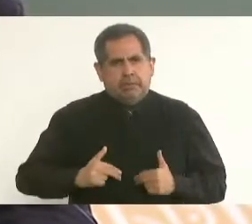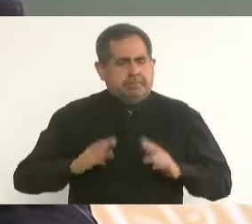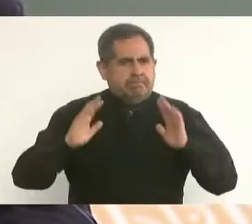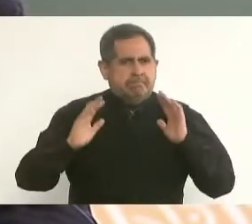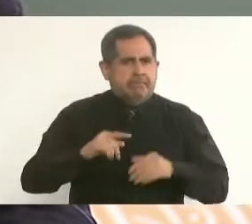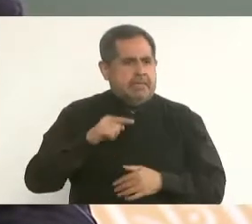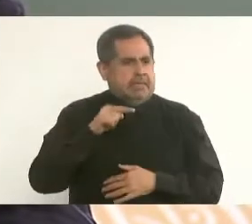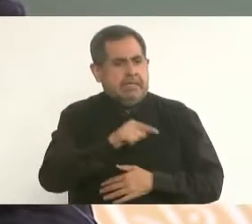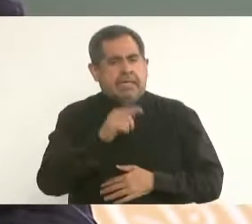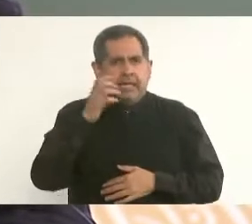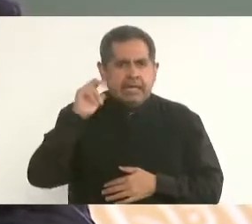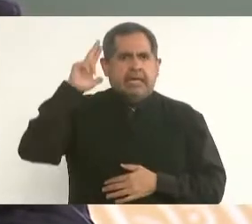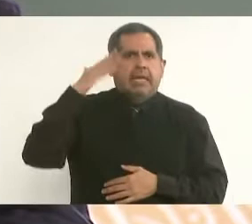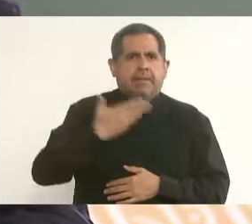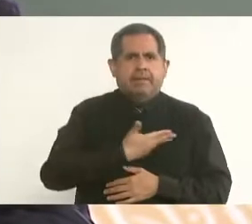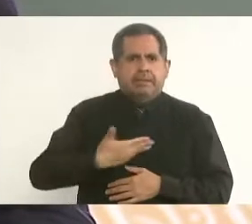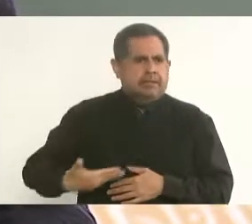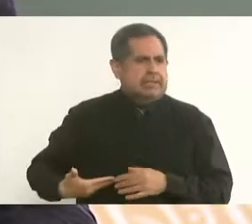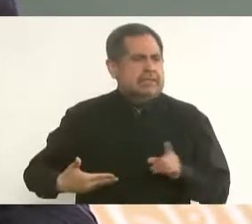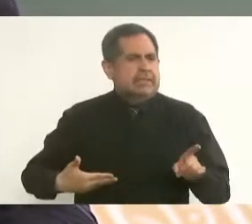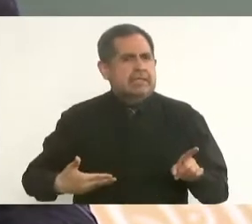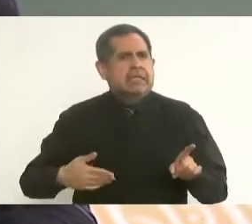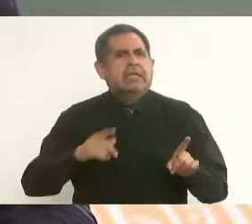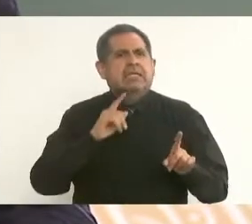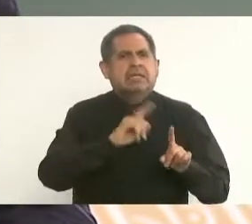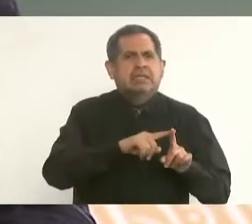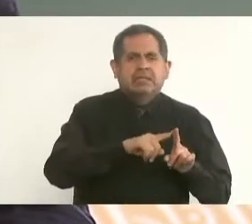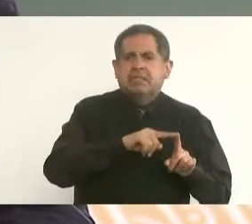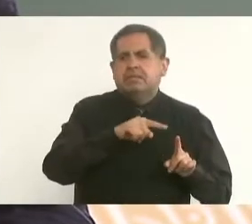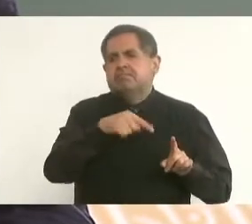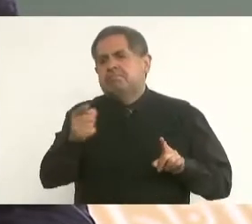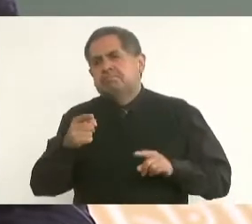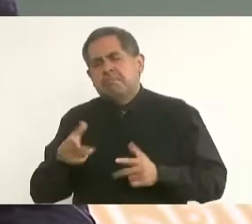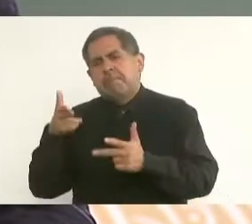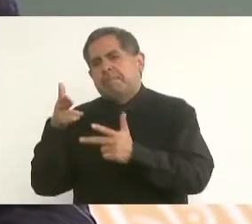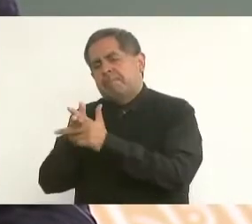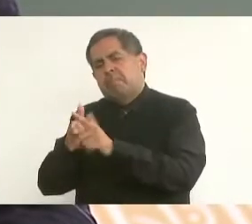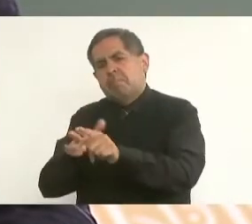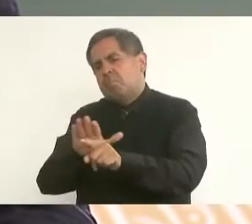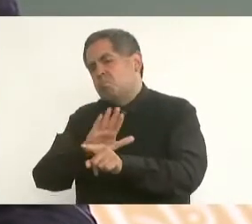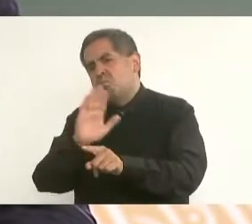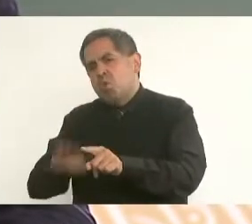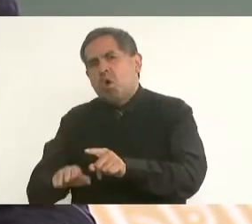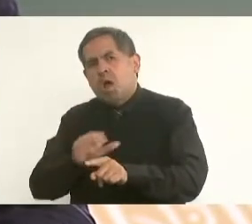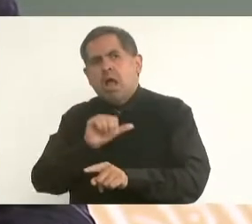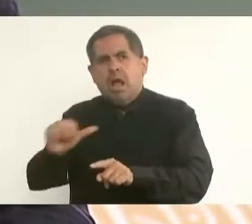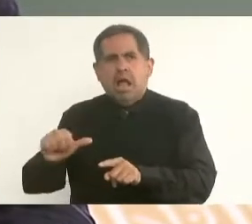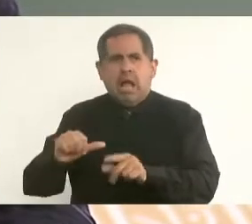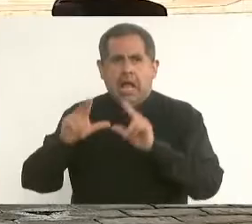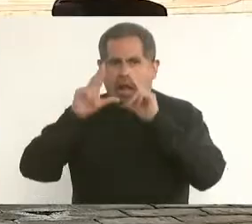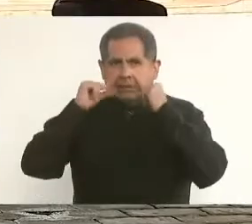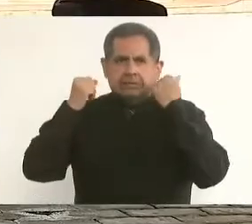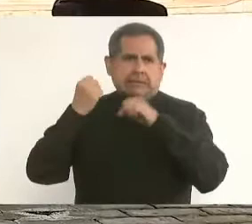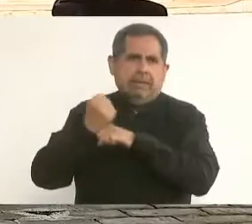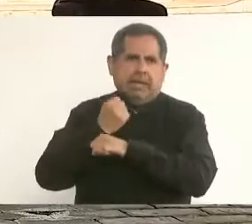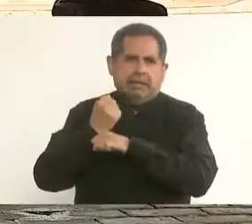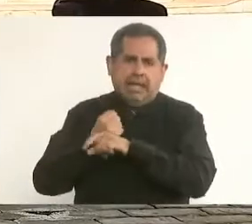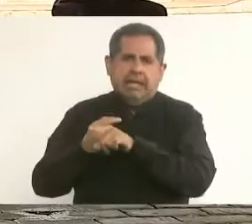era el presidente cuando se asesinó a Emiliano Zapata,